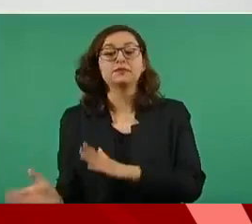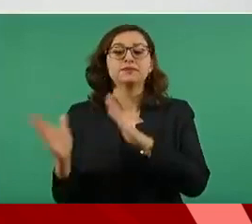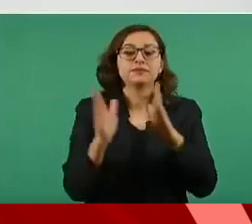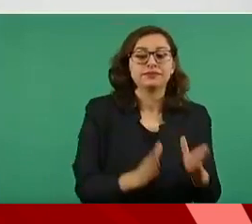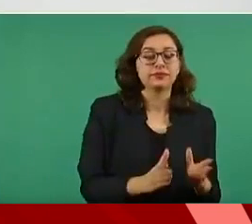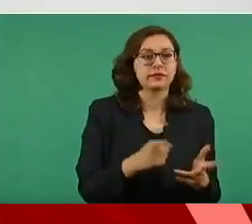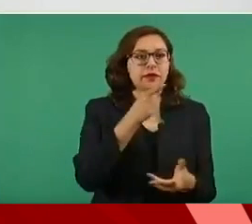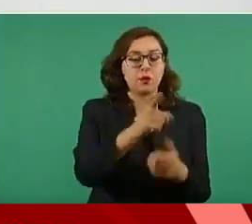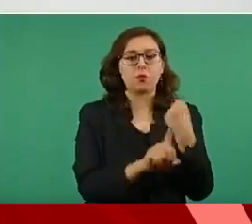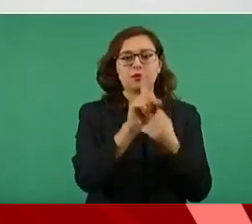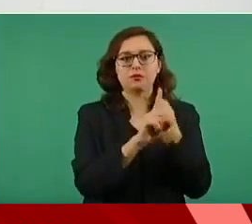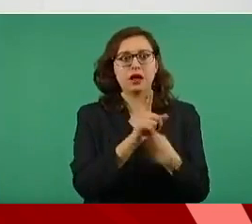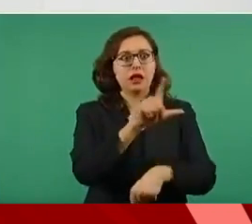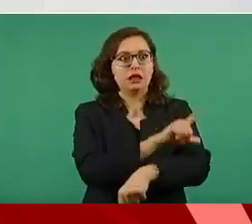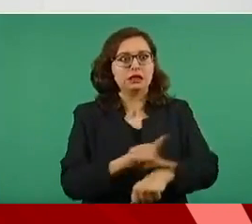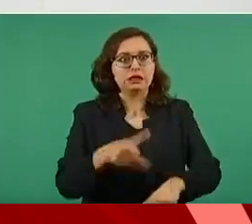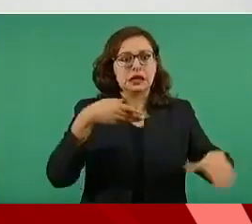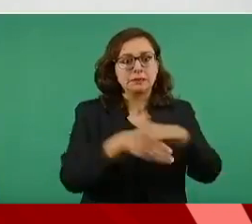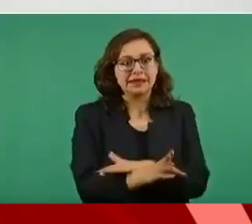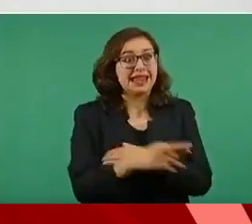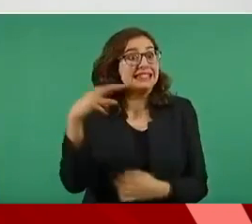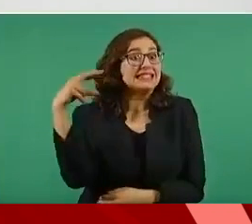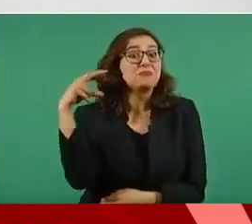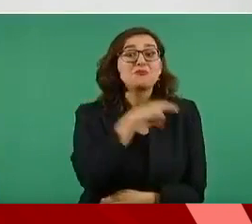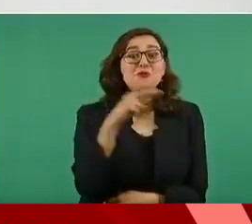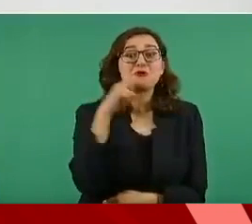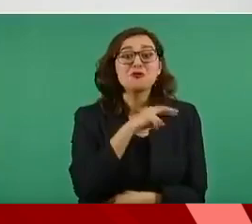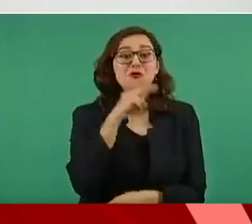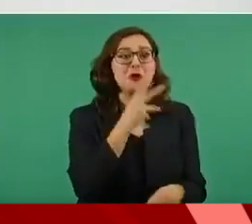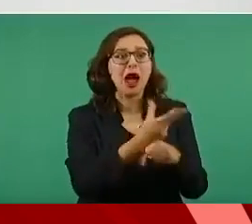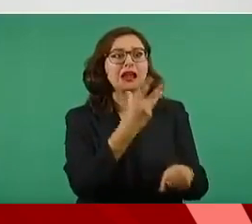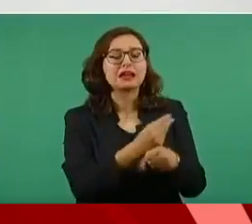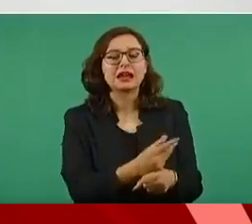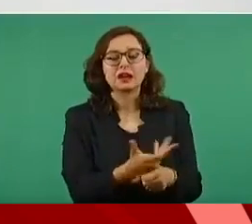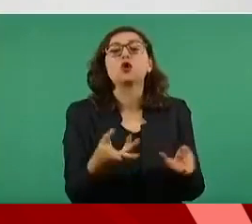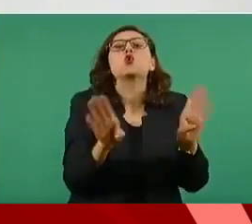¿Cómo rehabilitamos lo más pronto posible la línea?